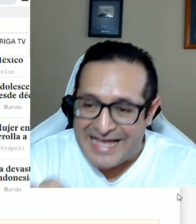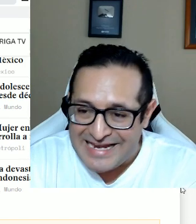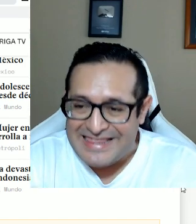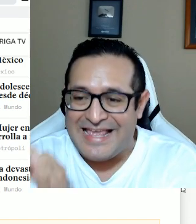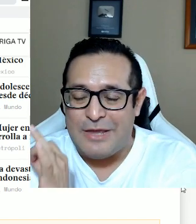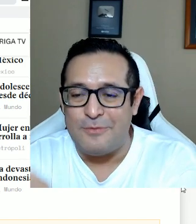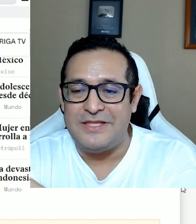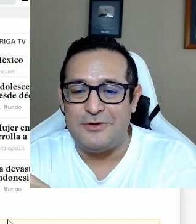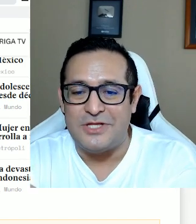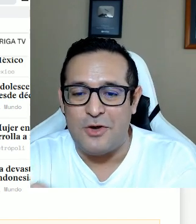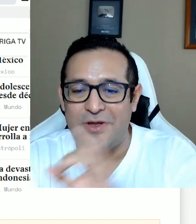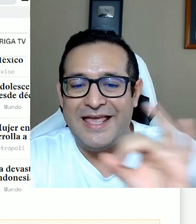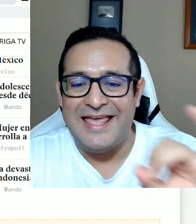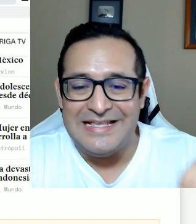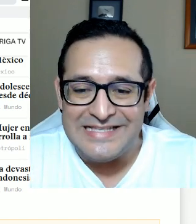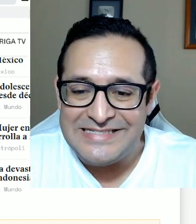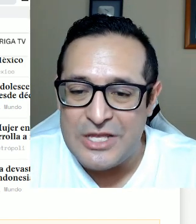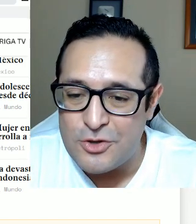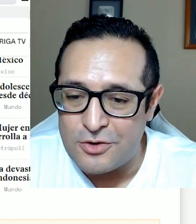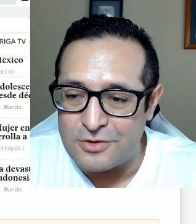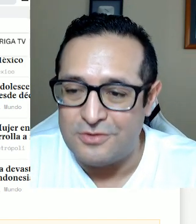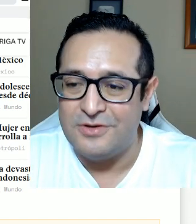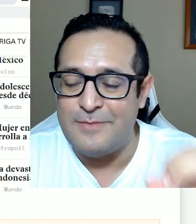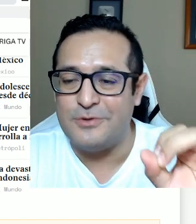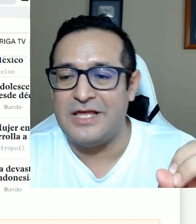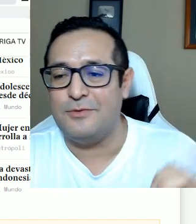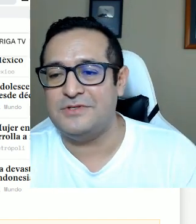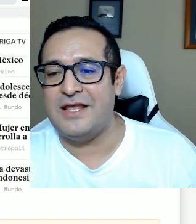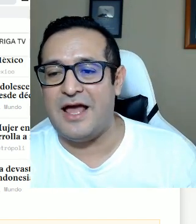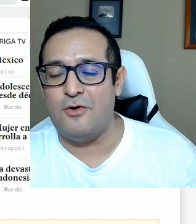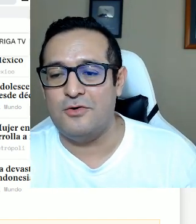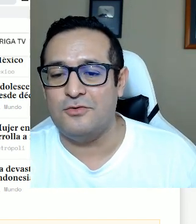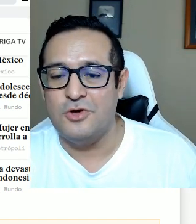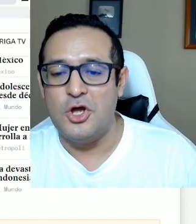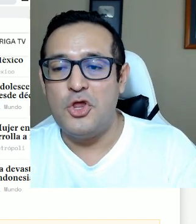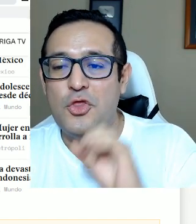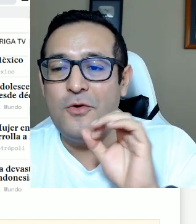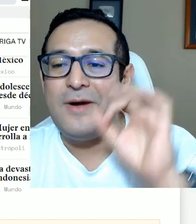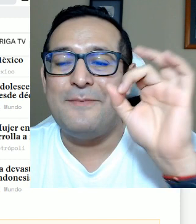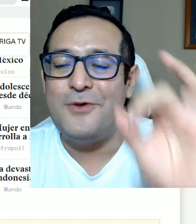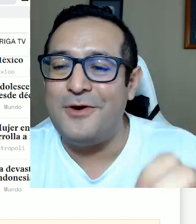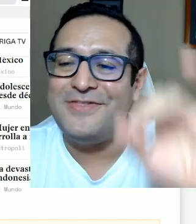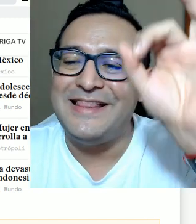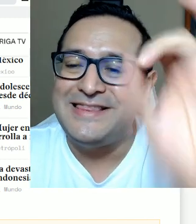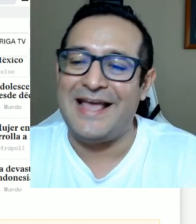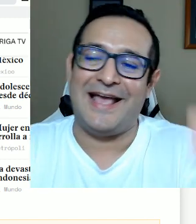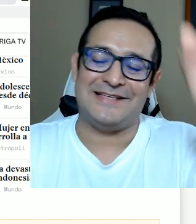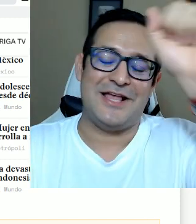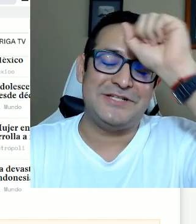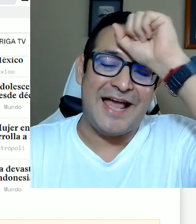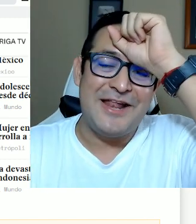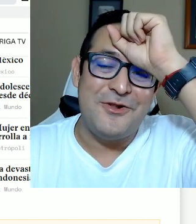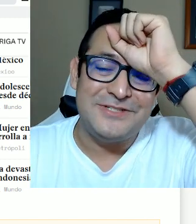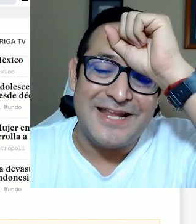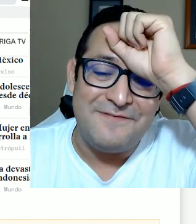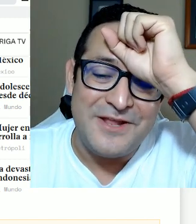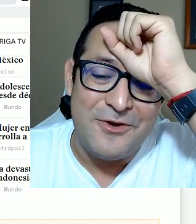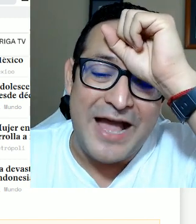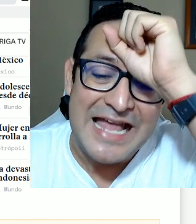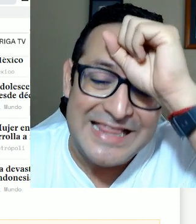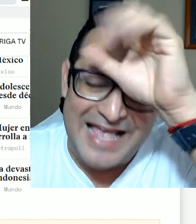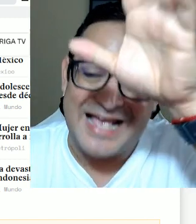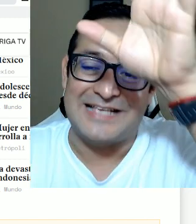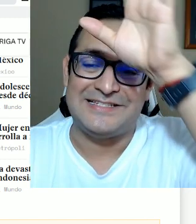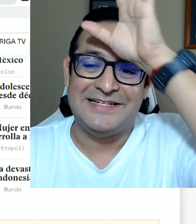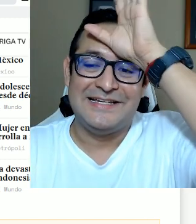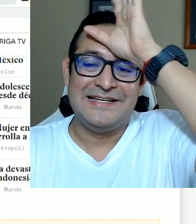pesar de que hubo el tiroteo este señor el portavoz de la onu no hablo de texas o sea no se refirió a